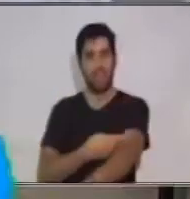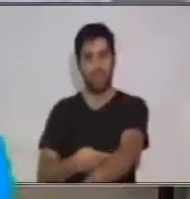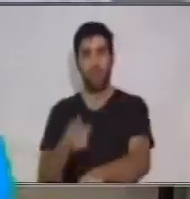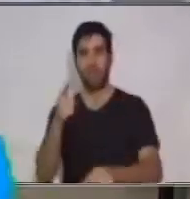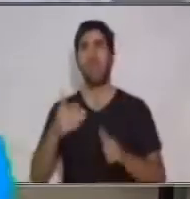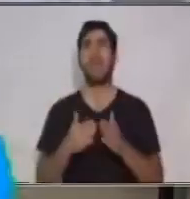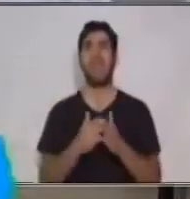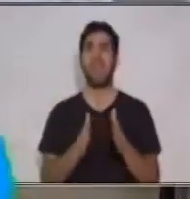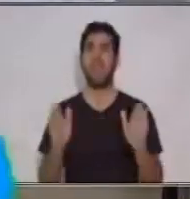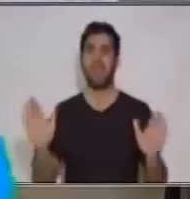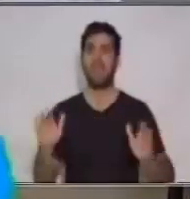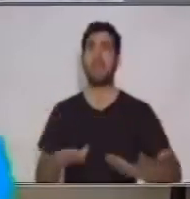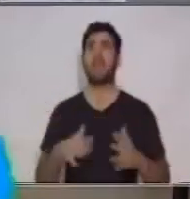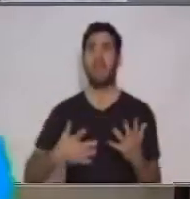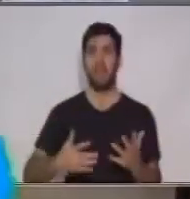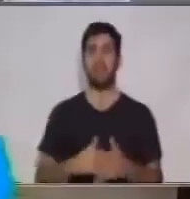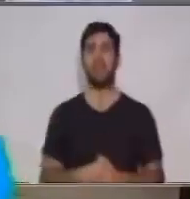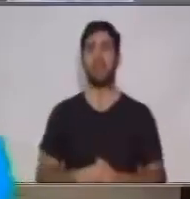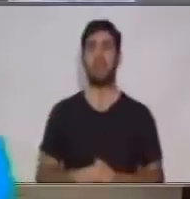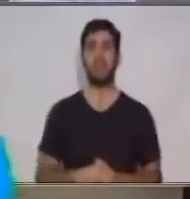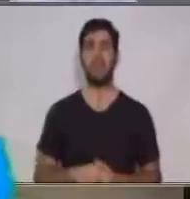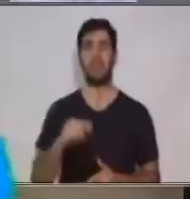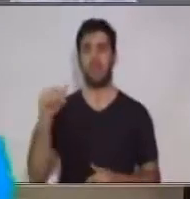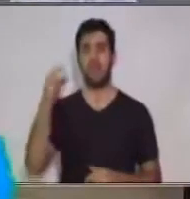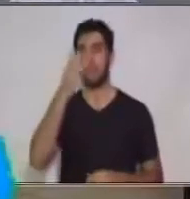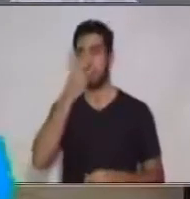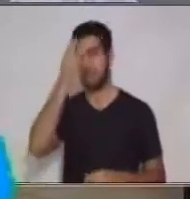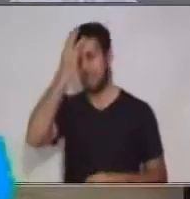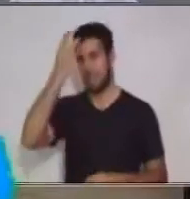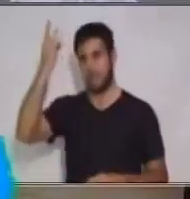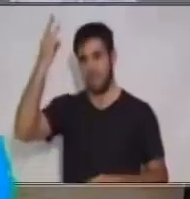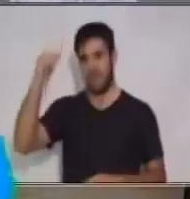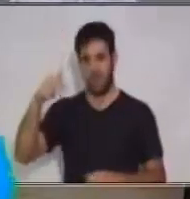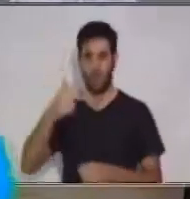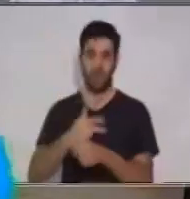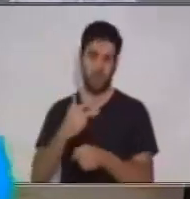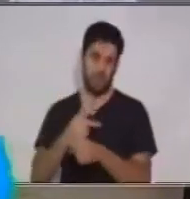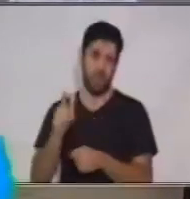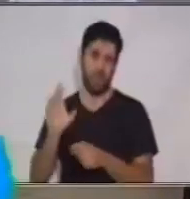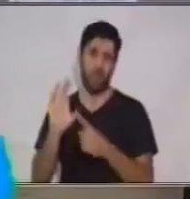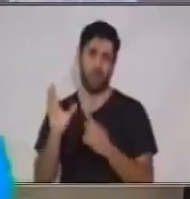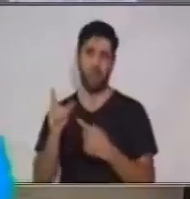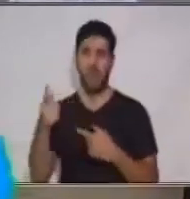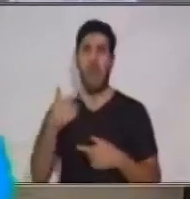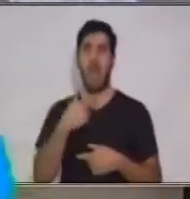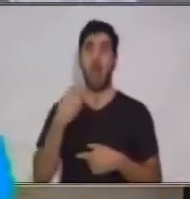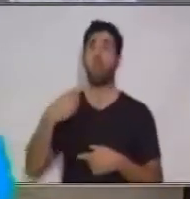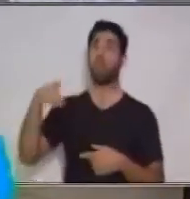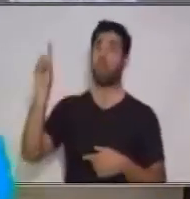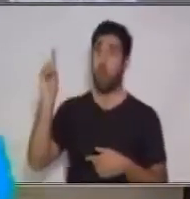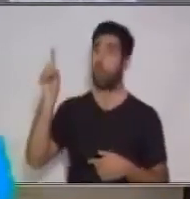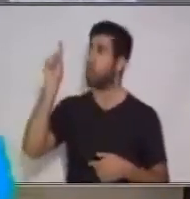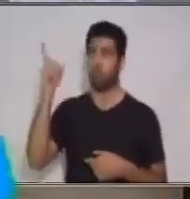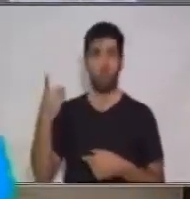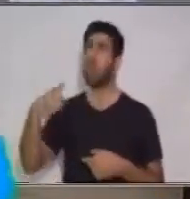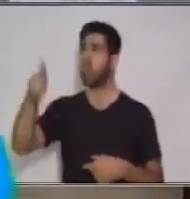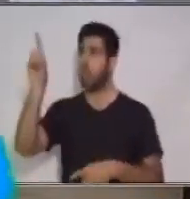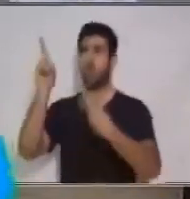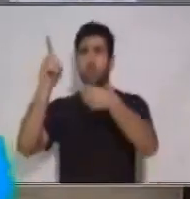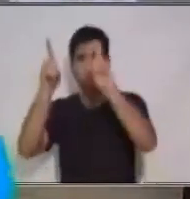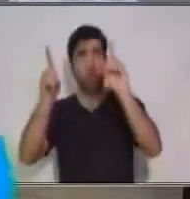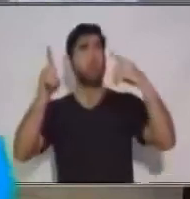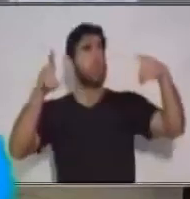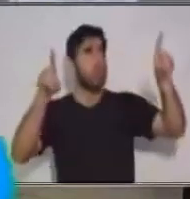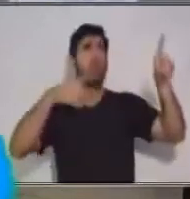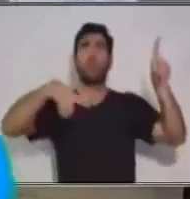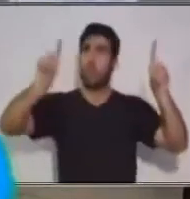lo que más se apega a nuestra cultura, que son los mayas, pues tenían muchos dioses y ellos podían, su